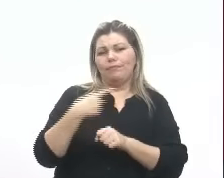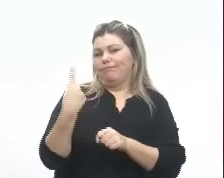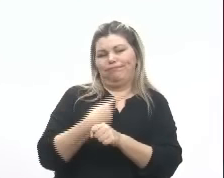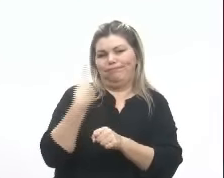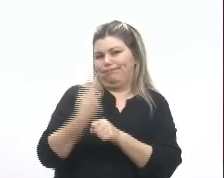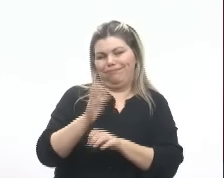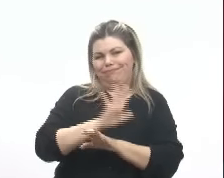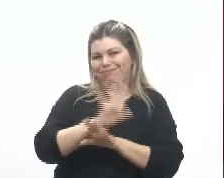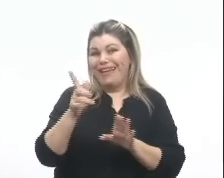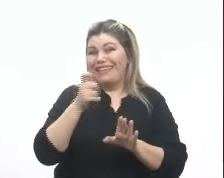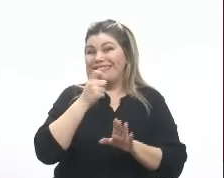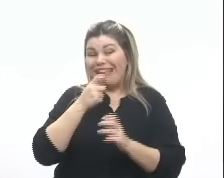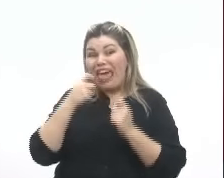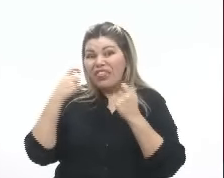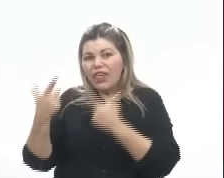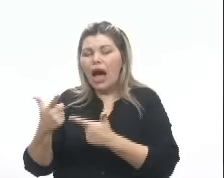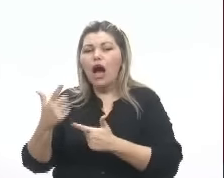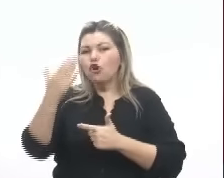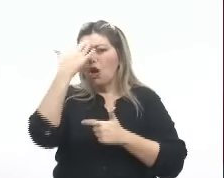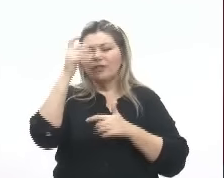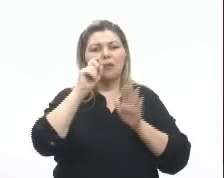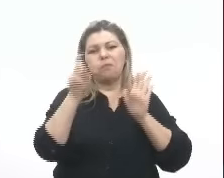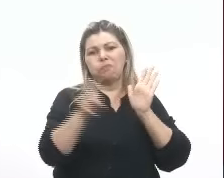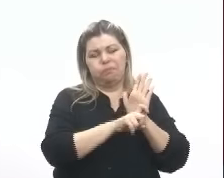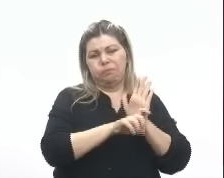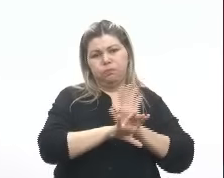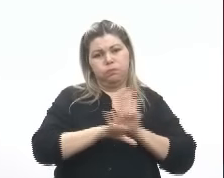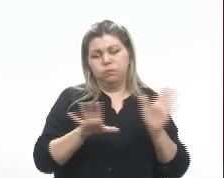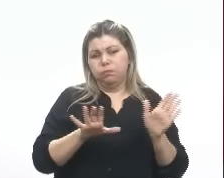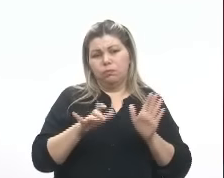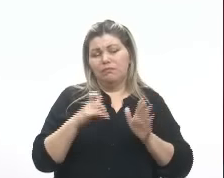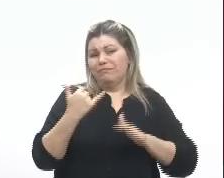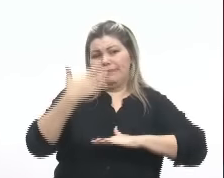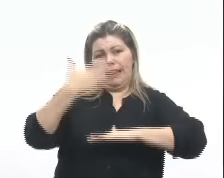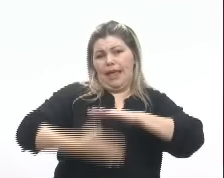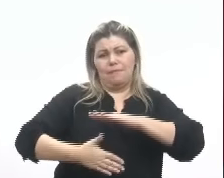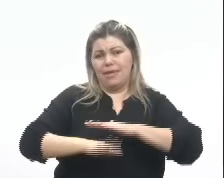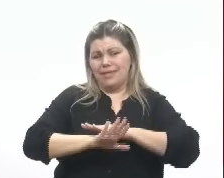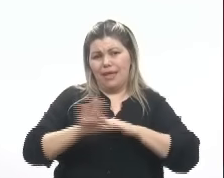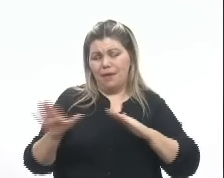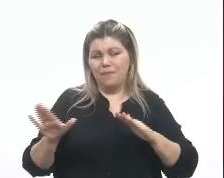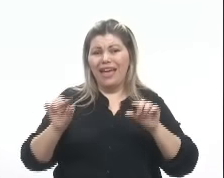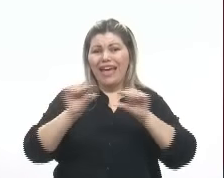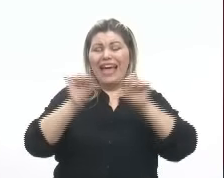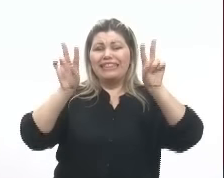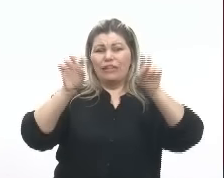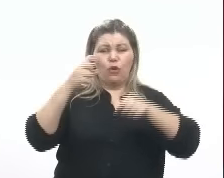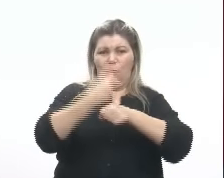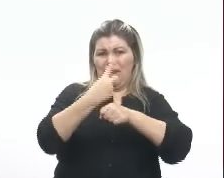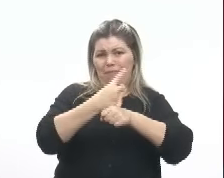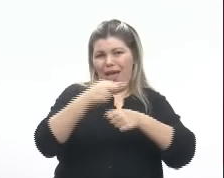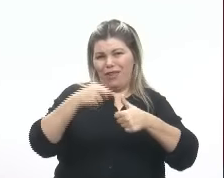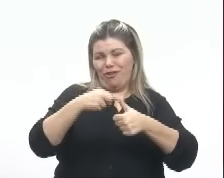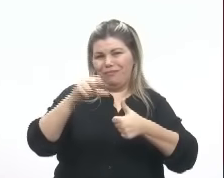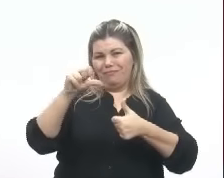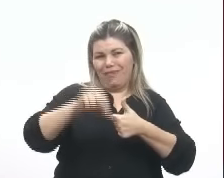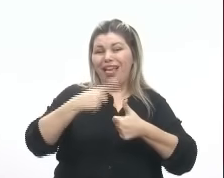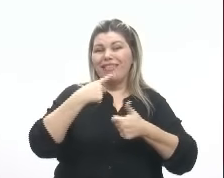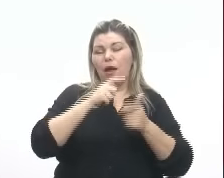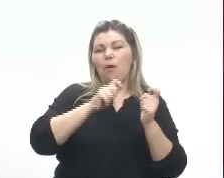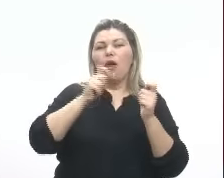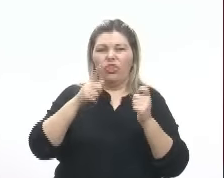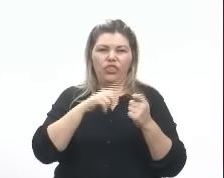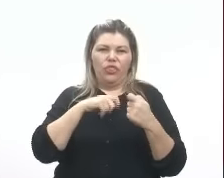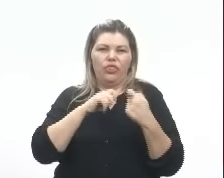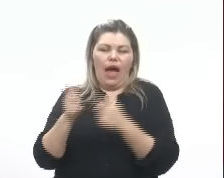vamos a violar la Constitución Nacional. No está limitado, ¿verdad? El título primero, donde hay delegación de